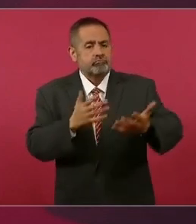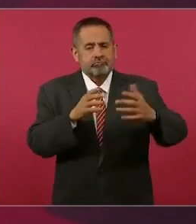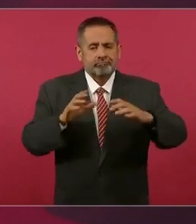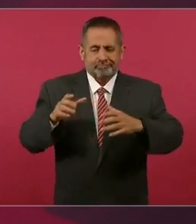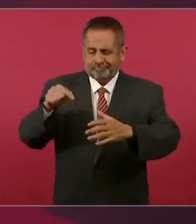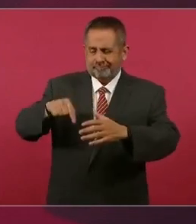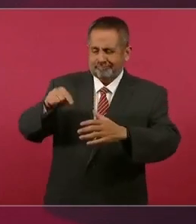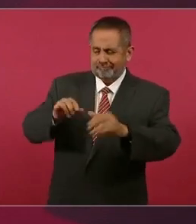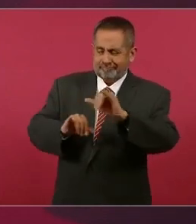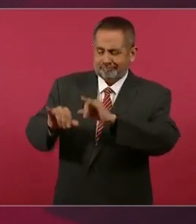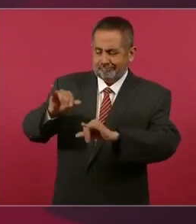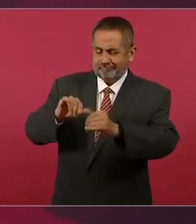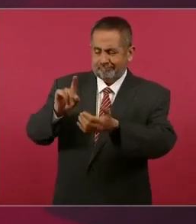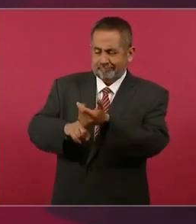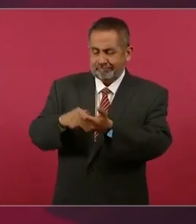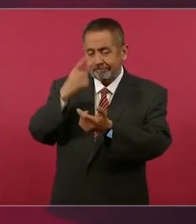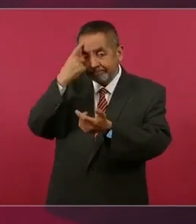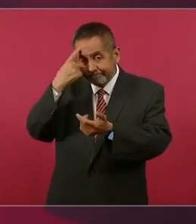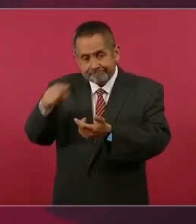en este caso